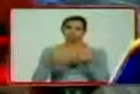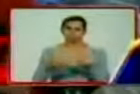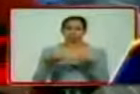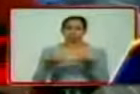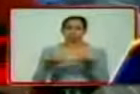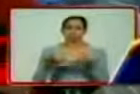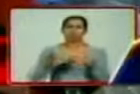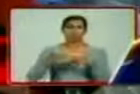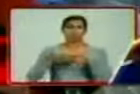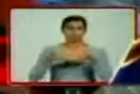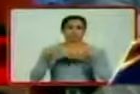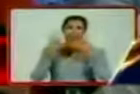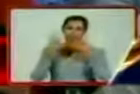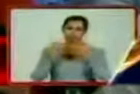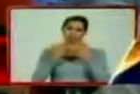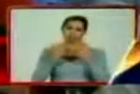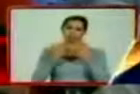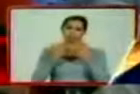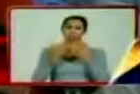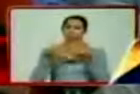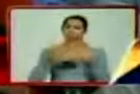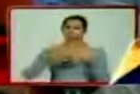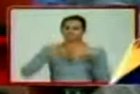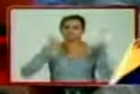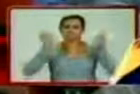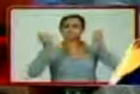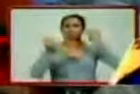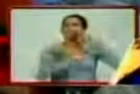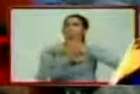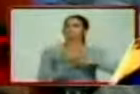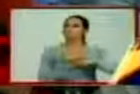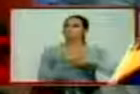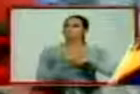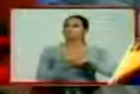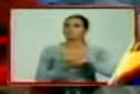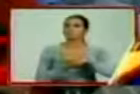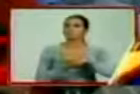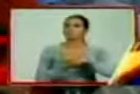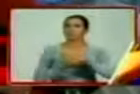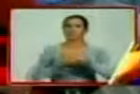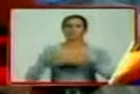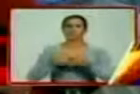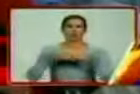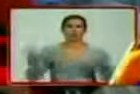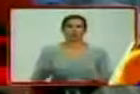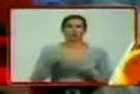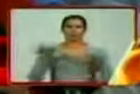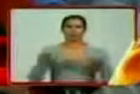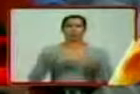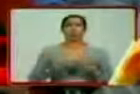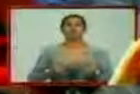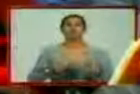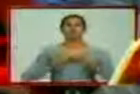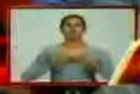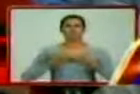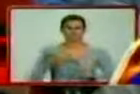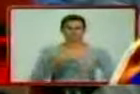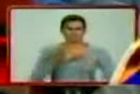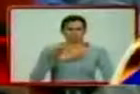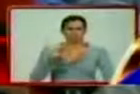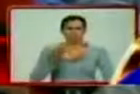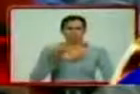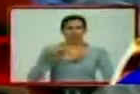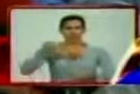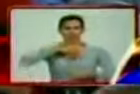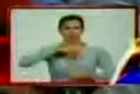esta tristeza la vamos a convertir en la llamarada viva, ardiente, que